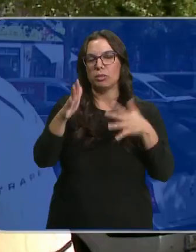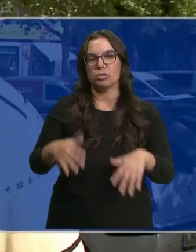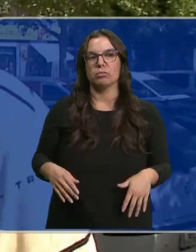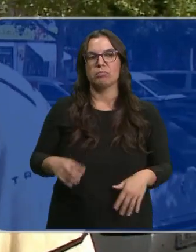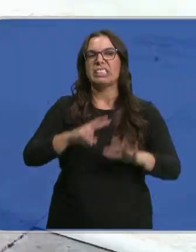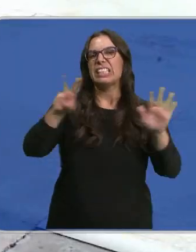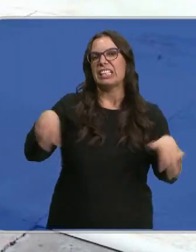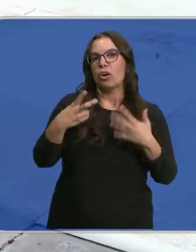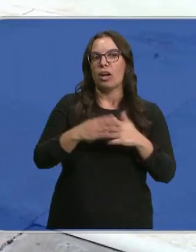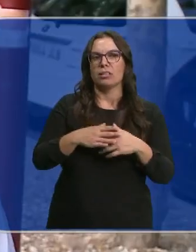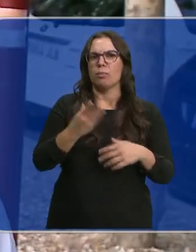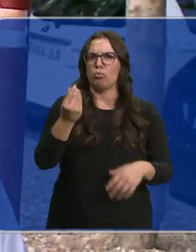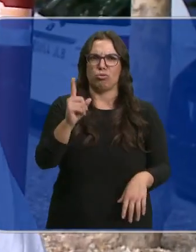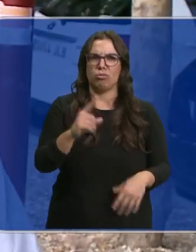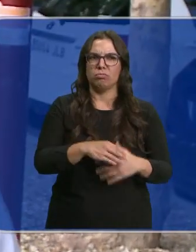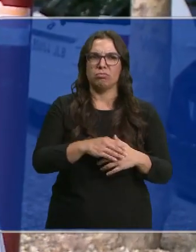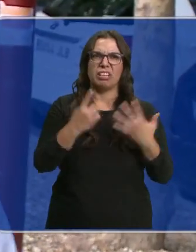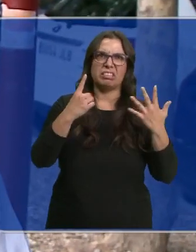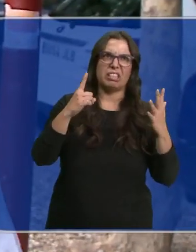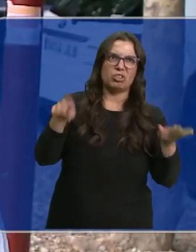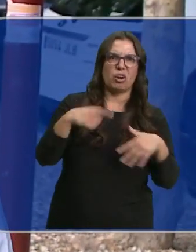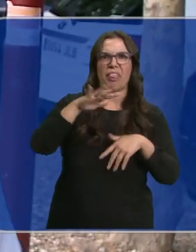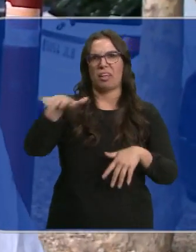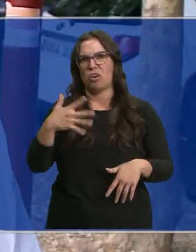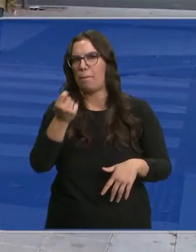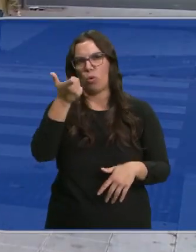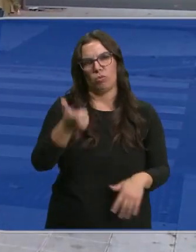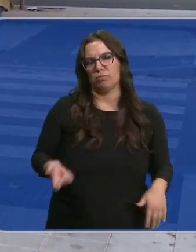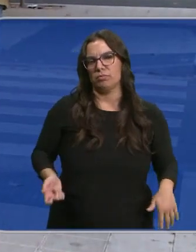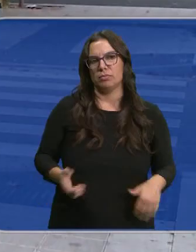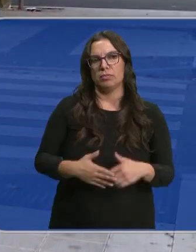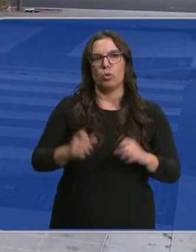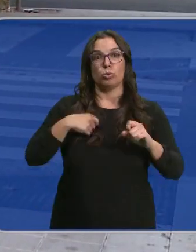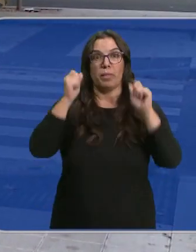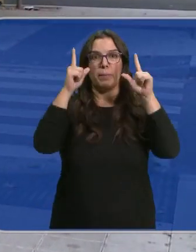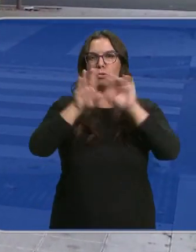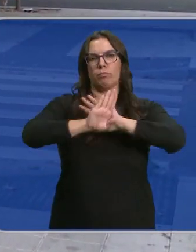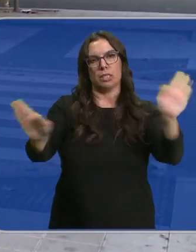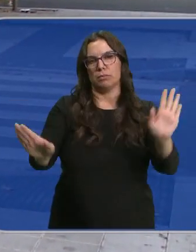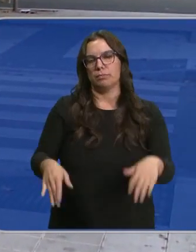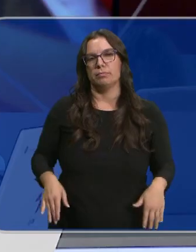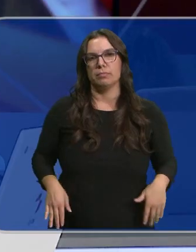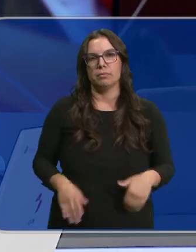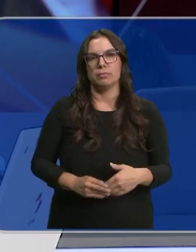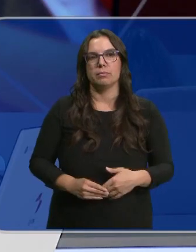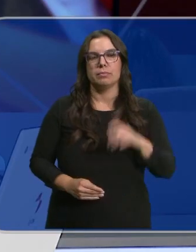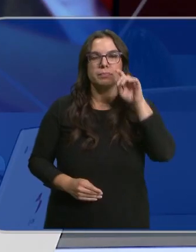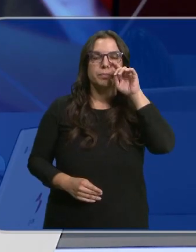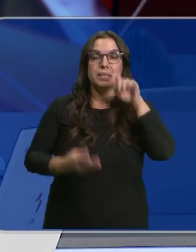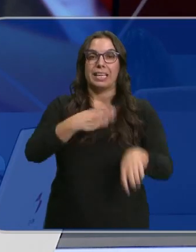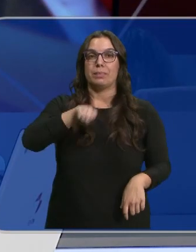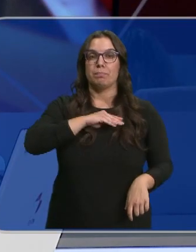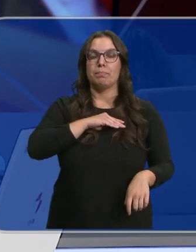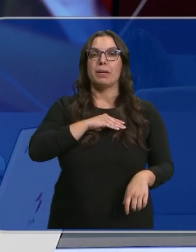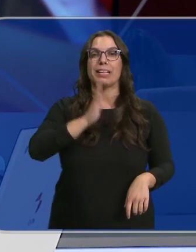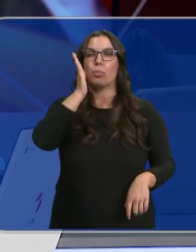menos. 7 horas. No muchas. 6, 5, poco. En cuanto me despierto ya no duermo. En España se duerme